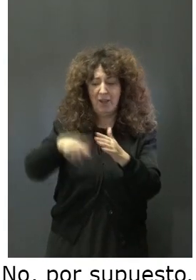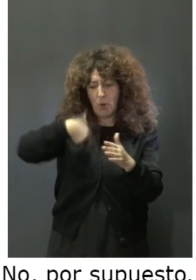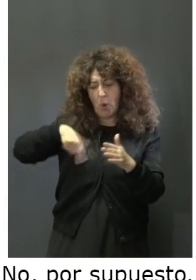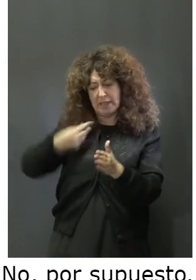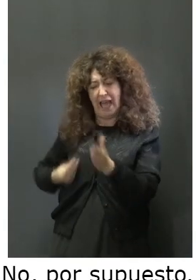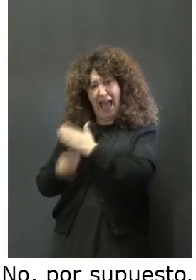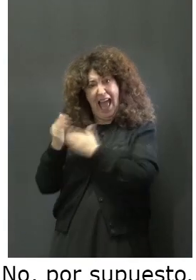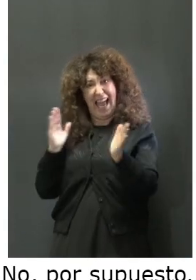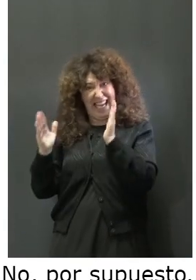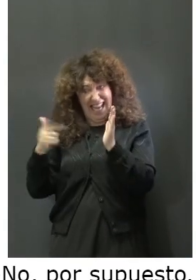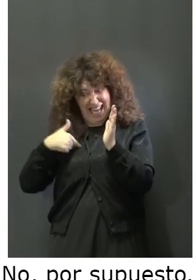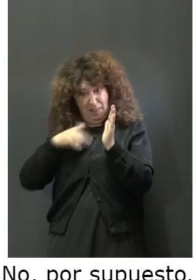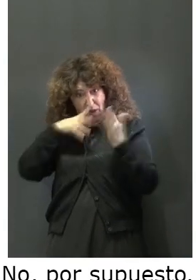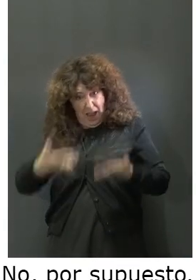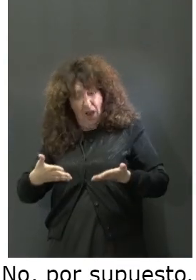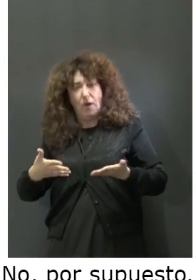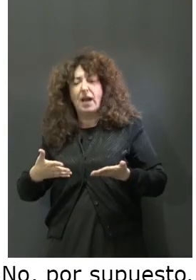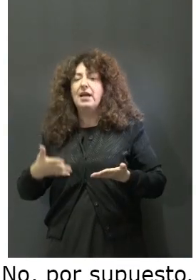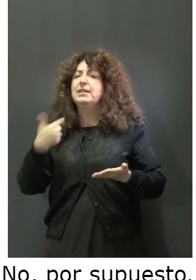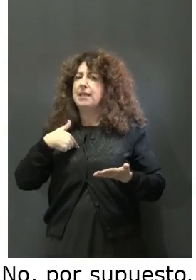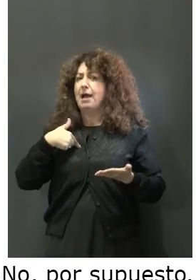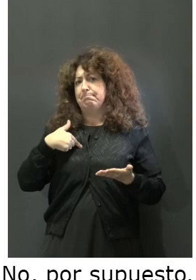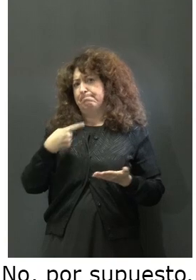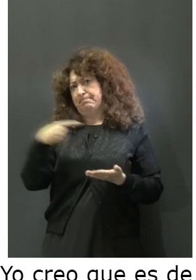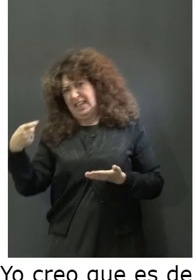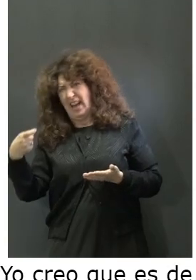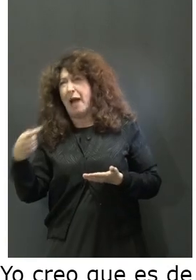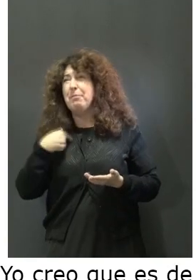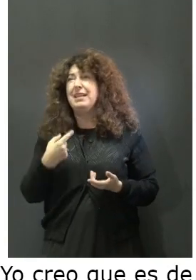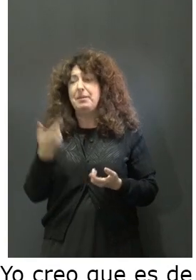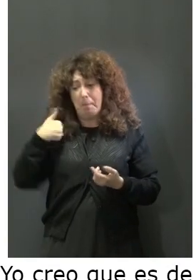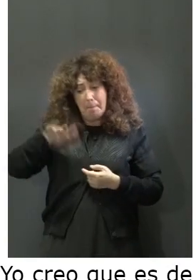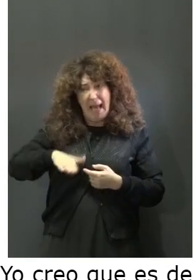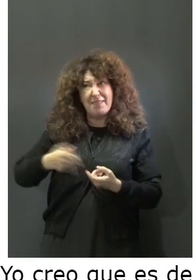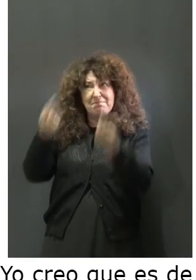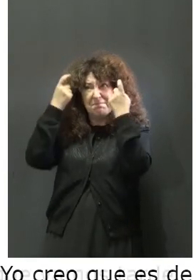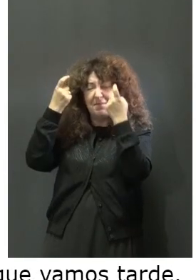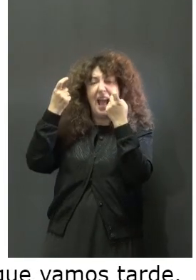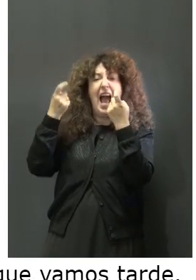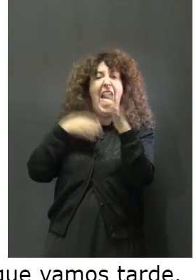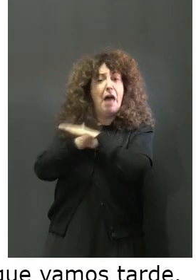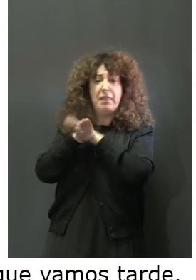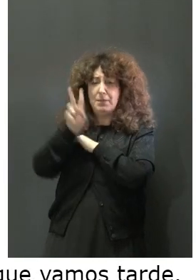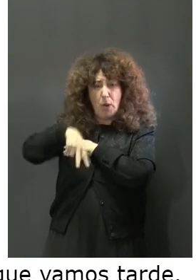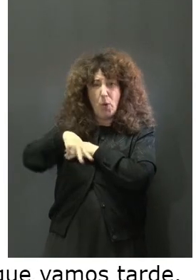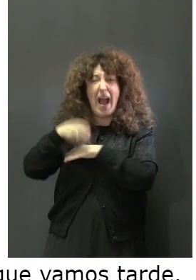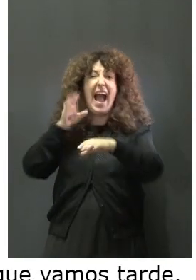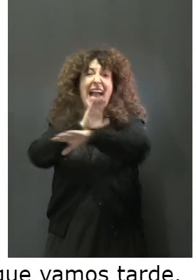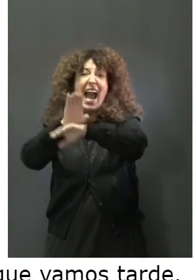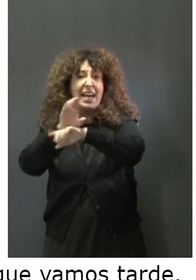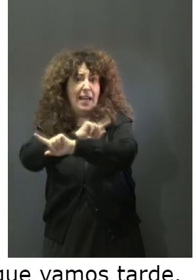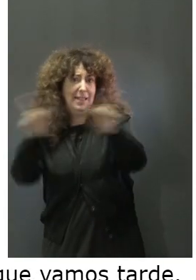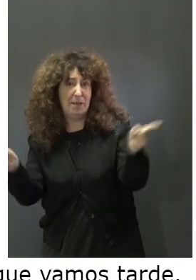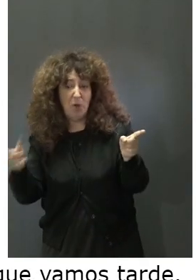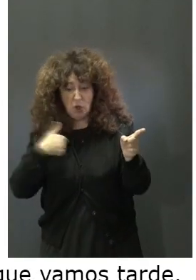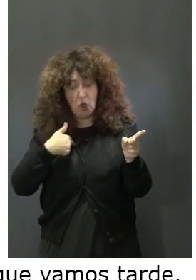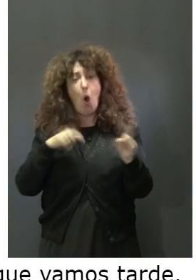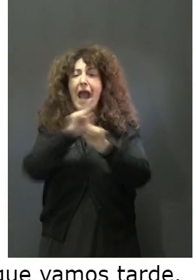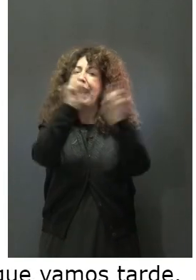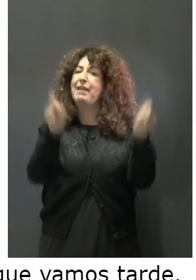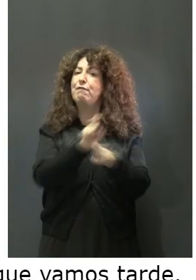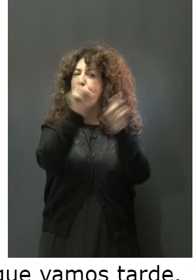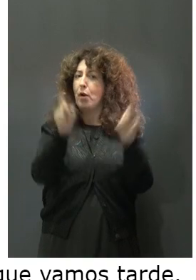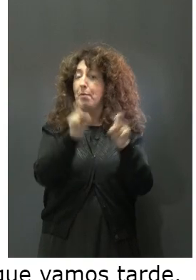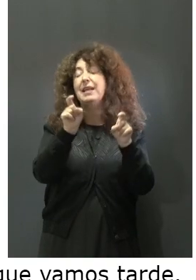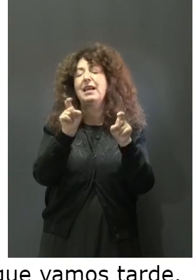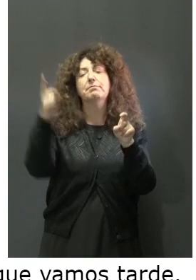me incluyo actual, ya tenemos esa merma. A mí accesibilidad nunca me han hablado, ni en la carrera. Yo soy informático y todo el mundo asocia la